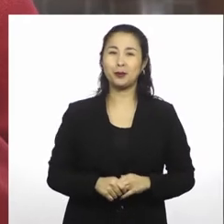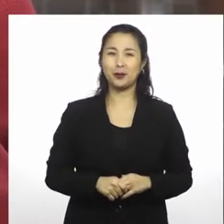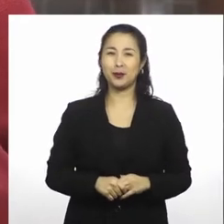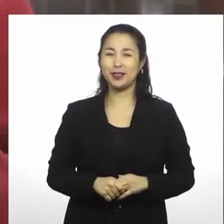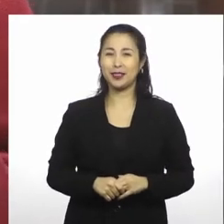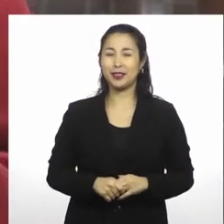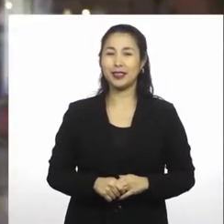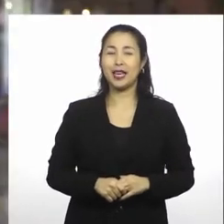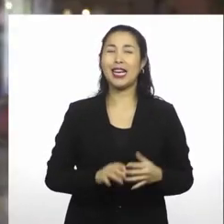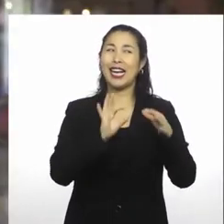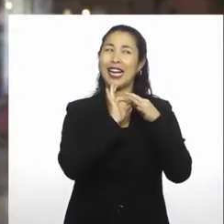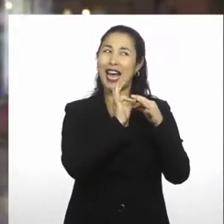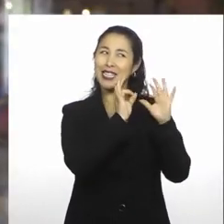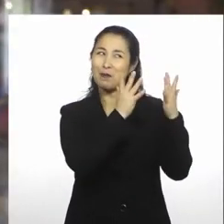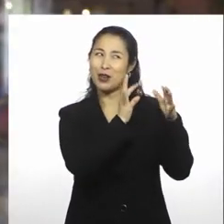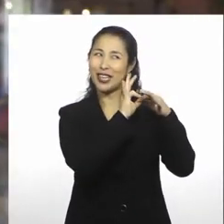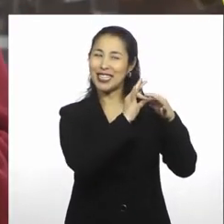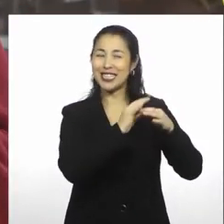Muchas gracias.